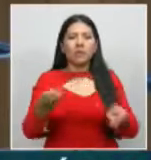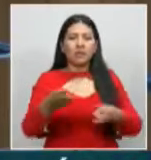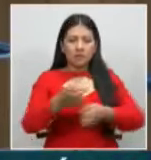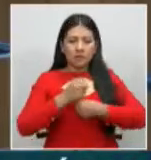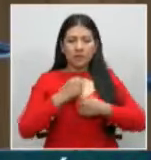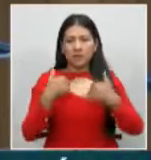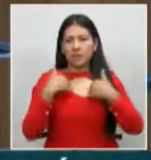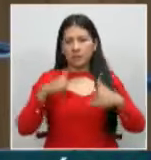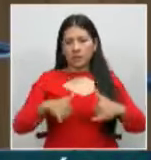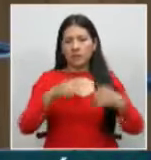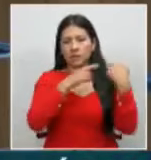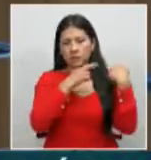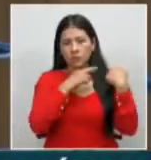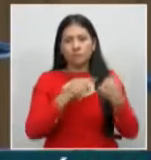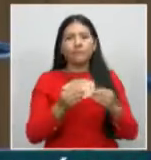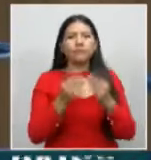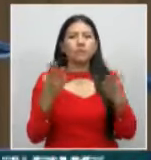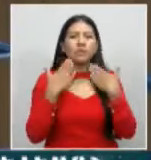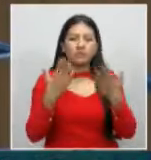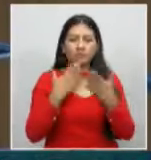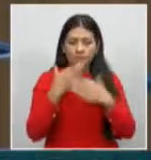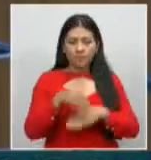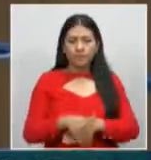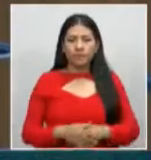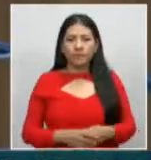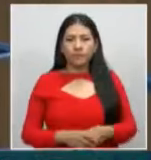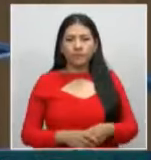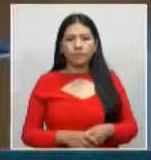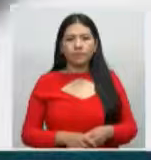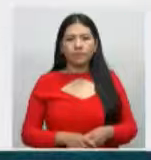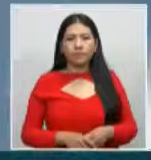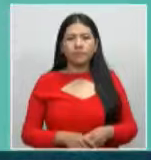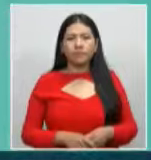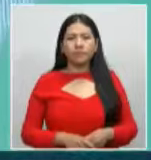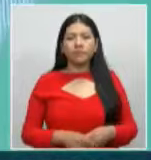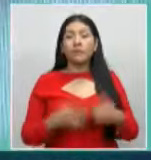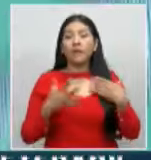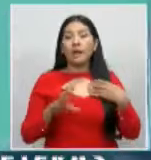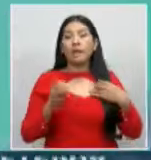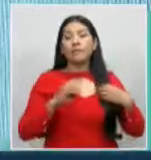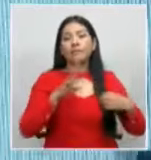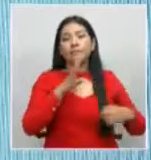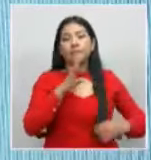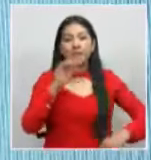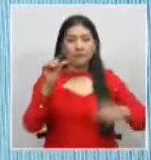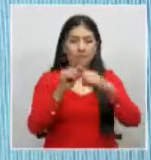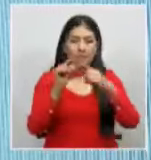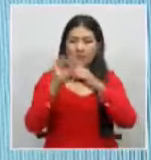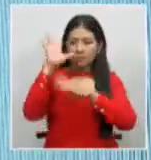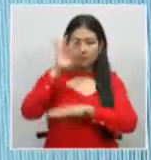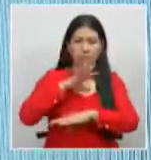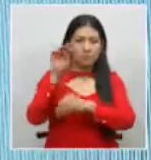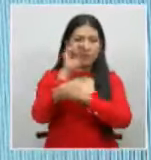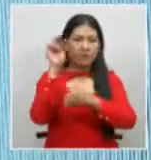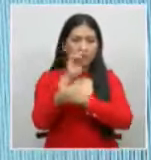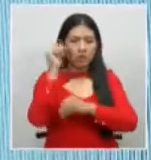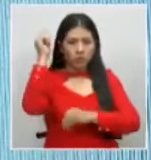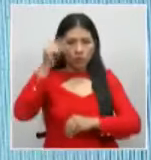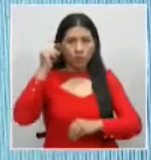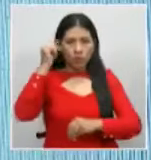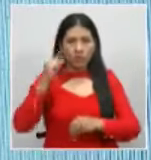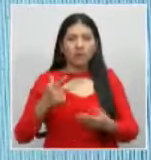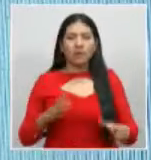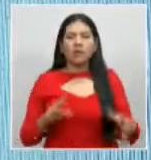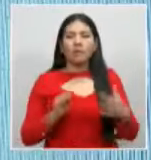poder. Muchísimas gracias, buenas noches. Ahí están las palabras del ministro de Gobierno, Eduardo Castillo, o del